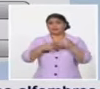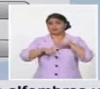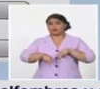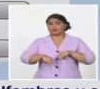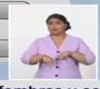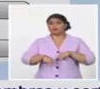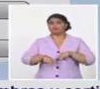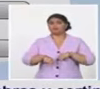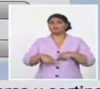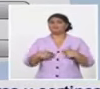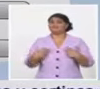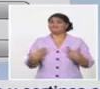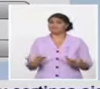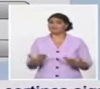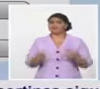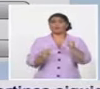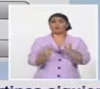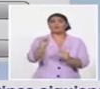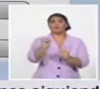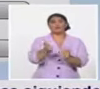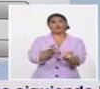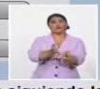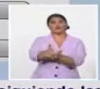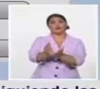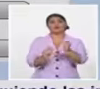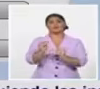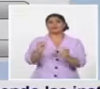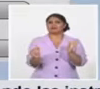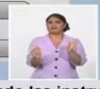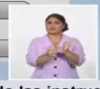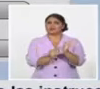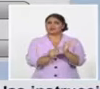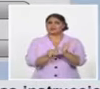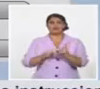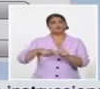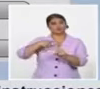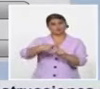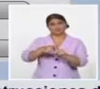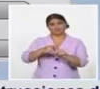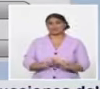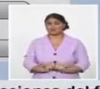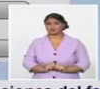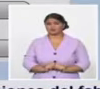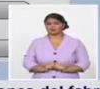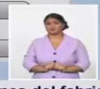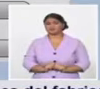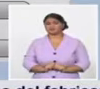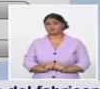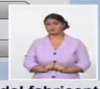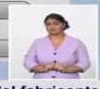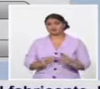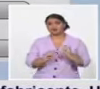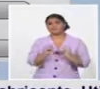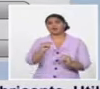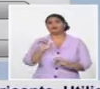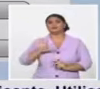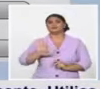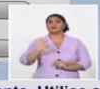Además, una positividad de las muestras analizadas que supera el 5%. En el día de